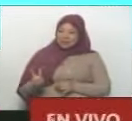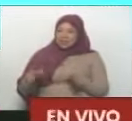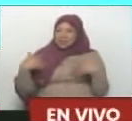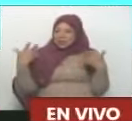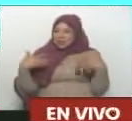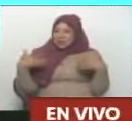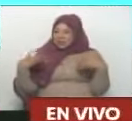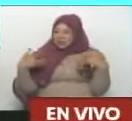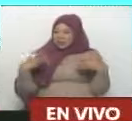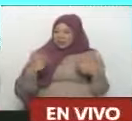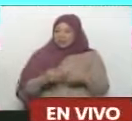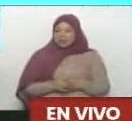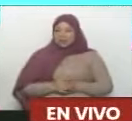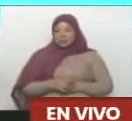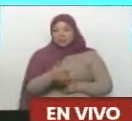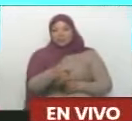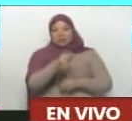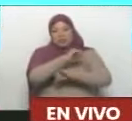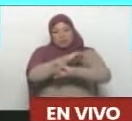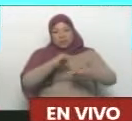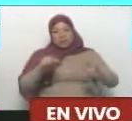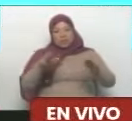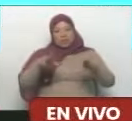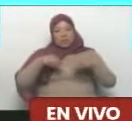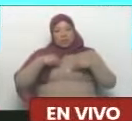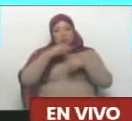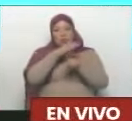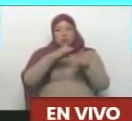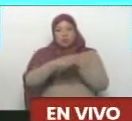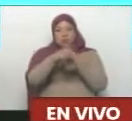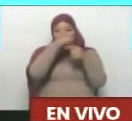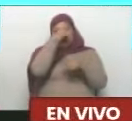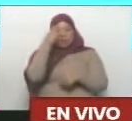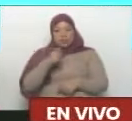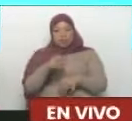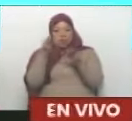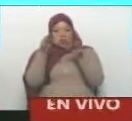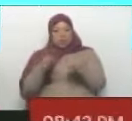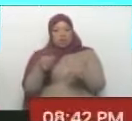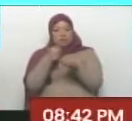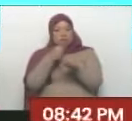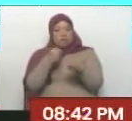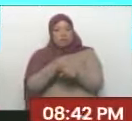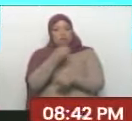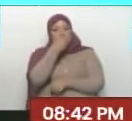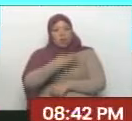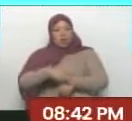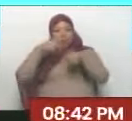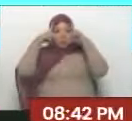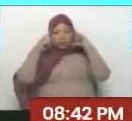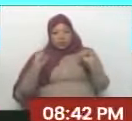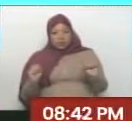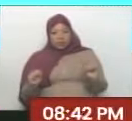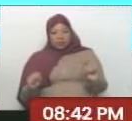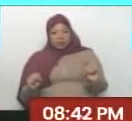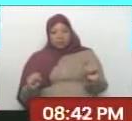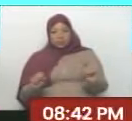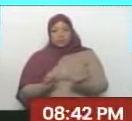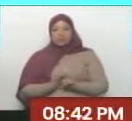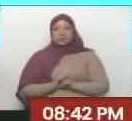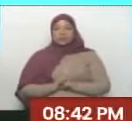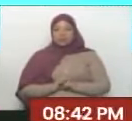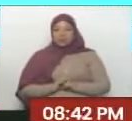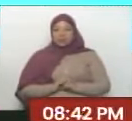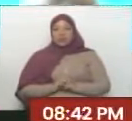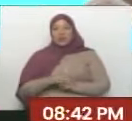contento porque yo creo que por fin se está tomando la cultura con seriedad y espero que lo